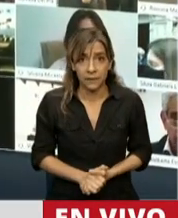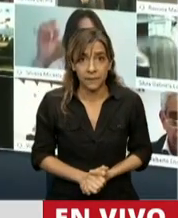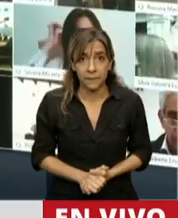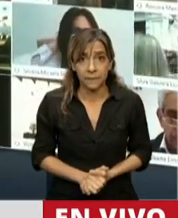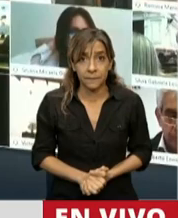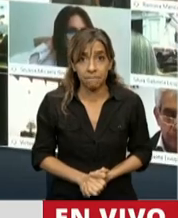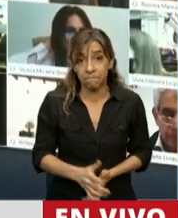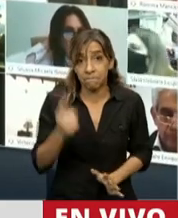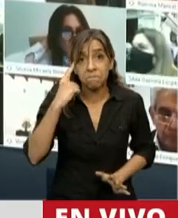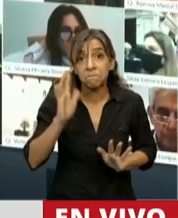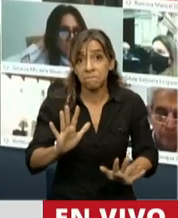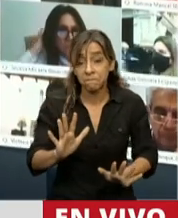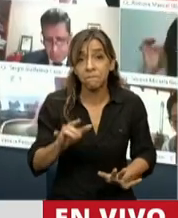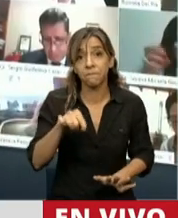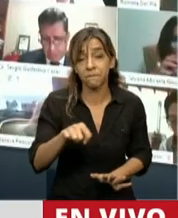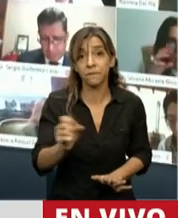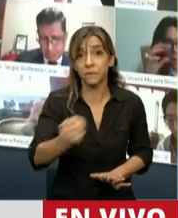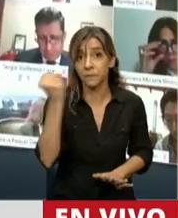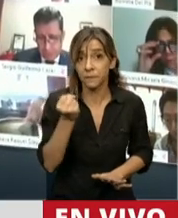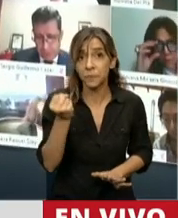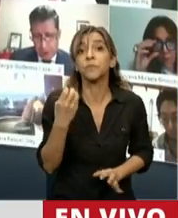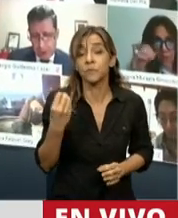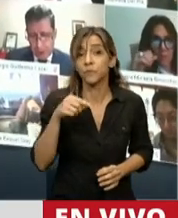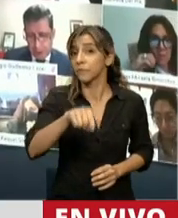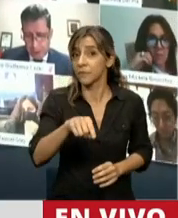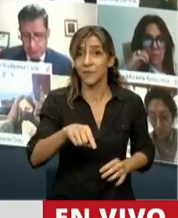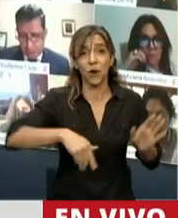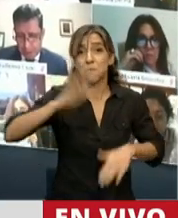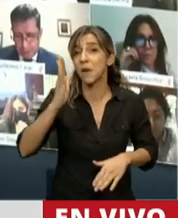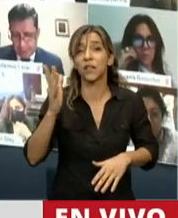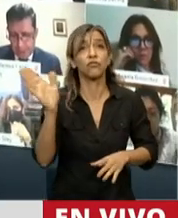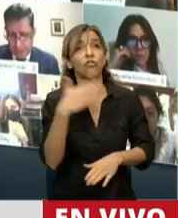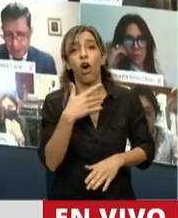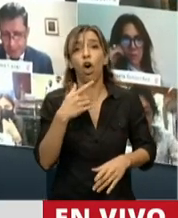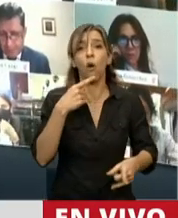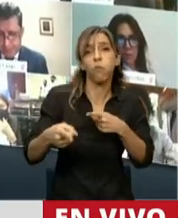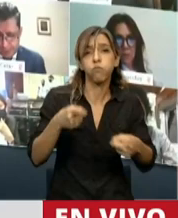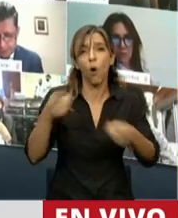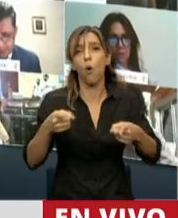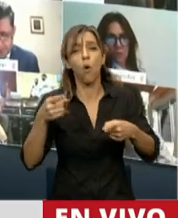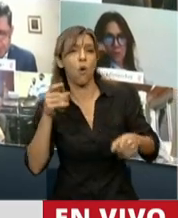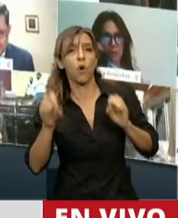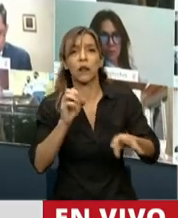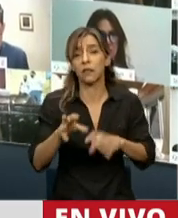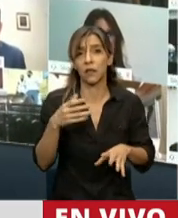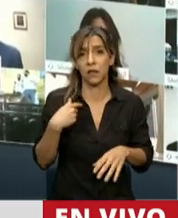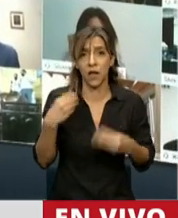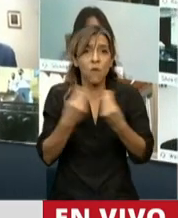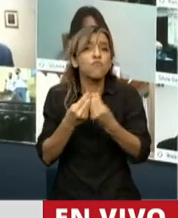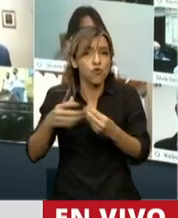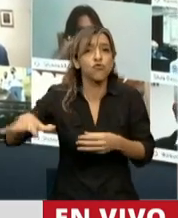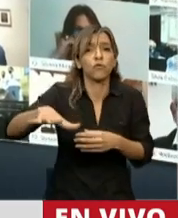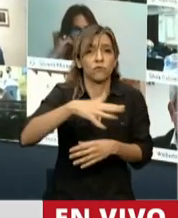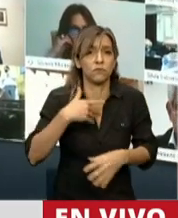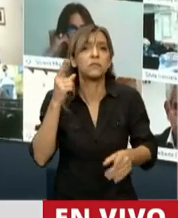Y lo digo porque esto es uno de los elementos más cuestionados, más estigmatizados, más atacados por muchos sectores.